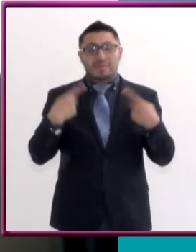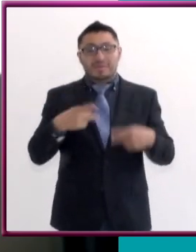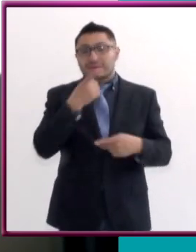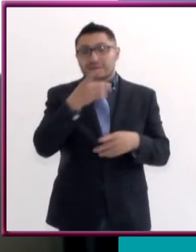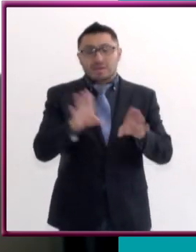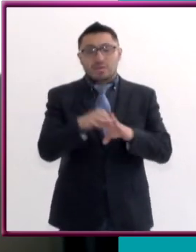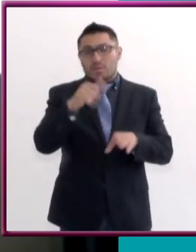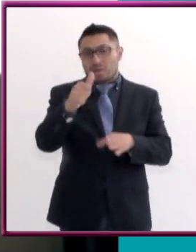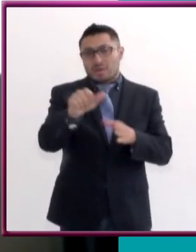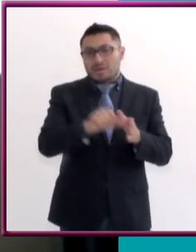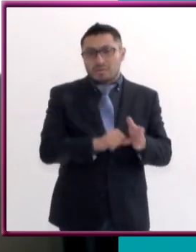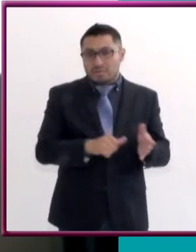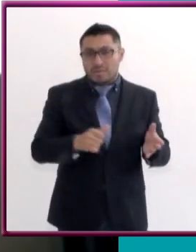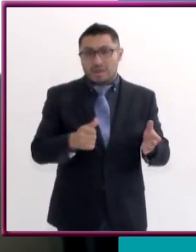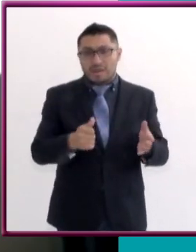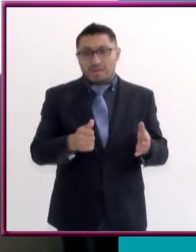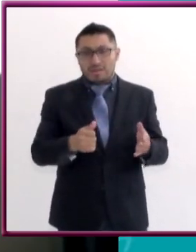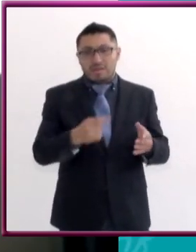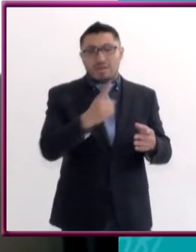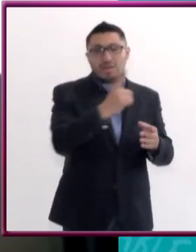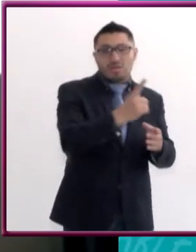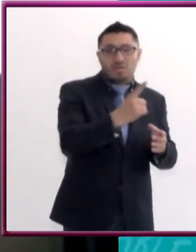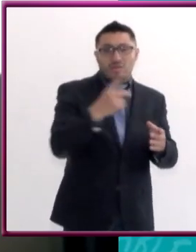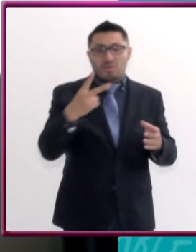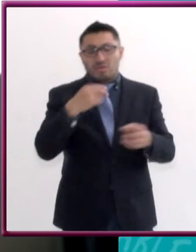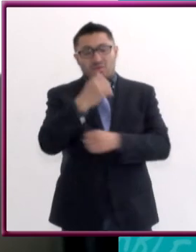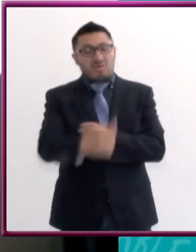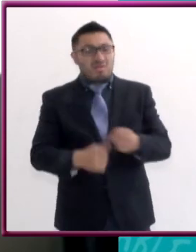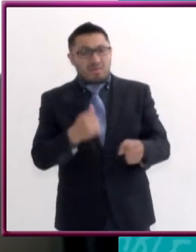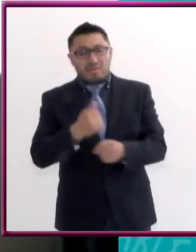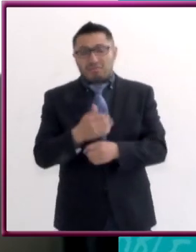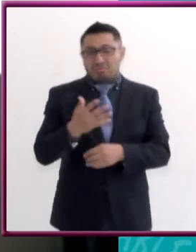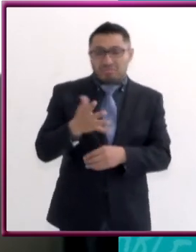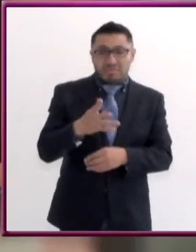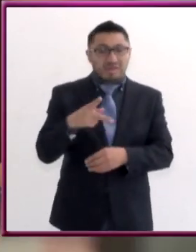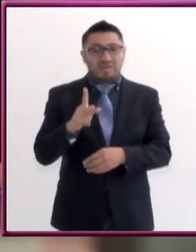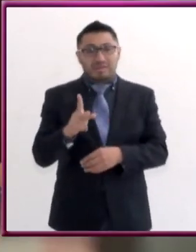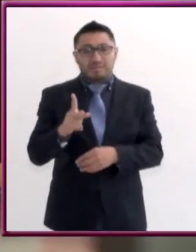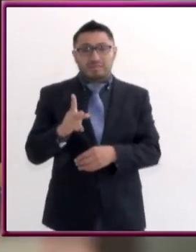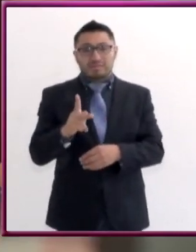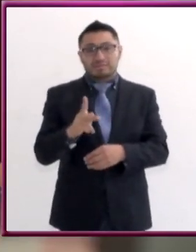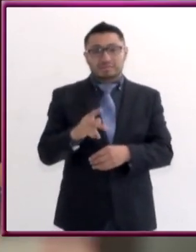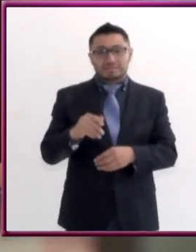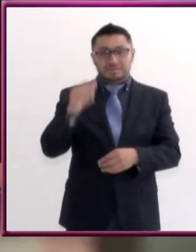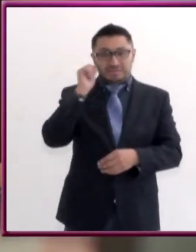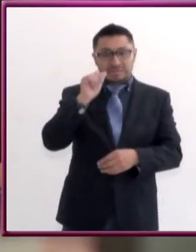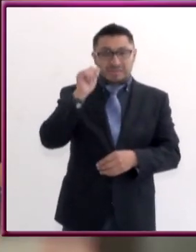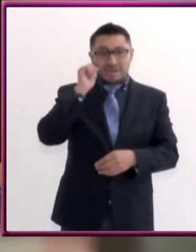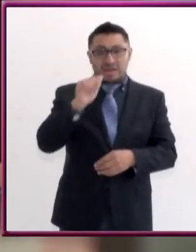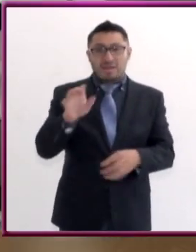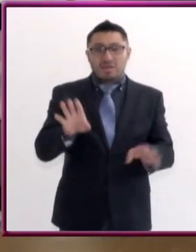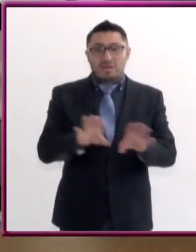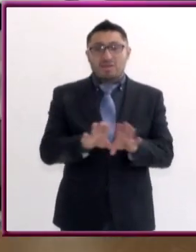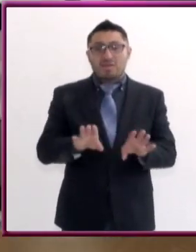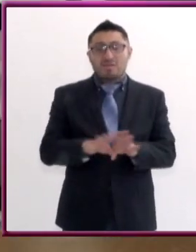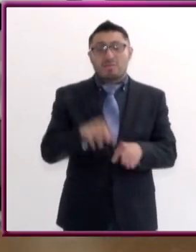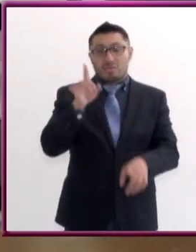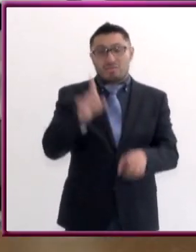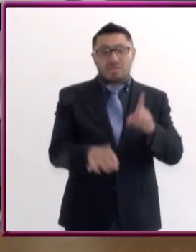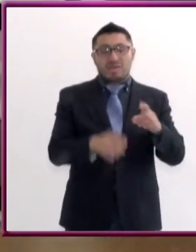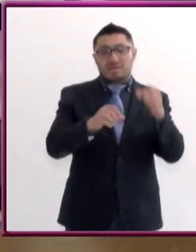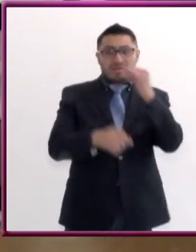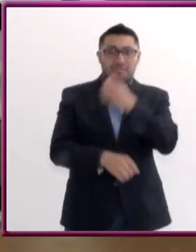que 6 meses, que entre 1 y 2 años máximo, pero siempre depende de la